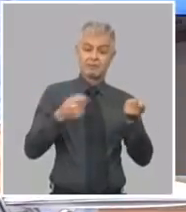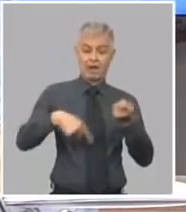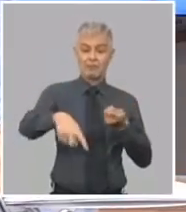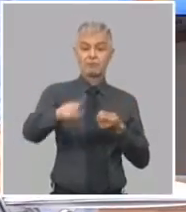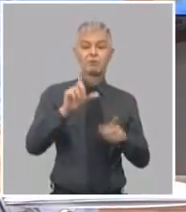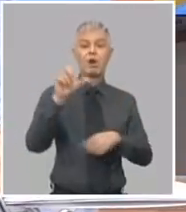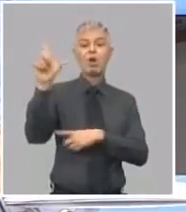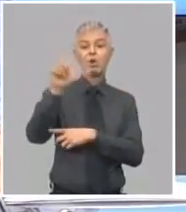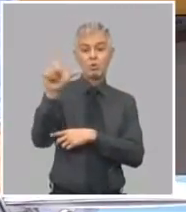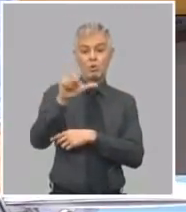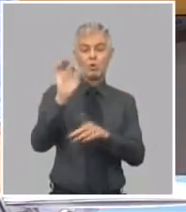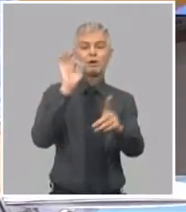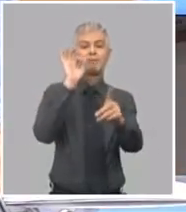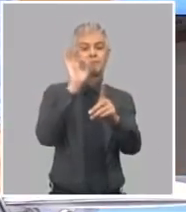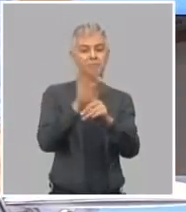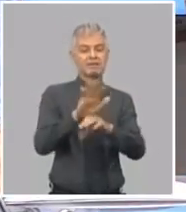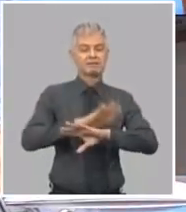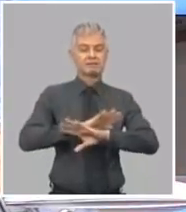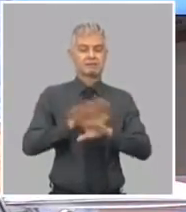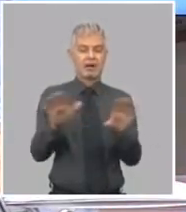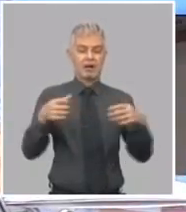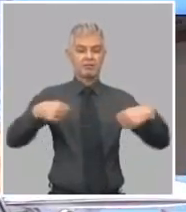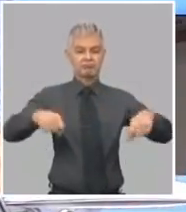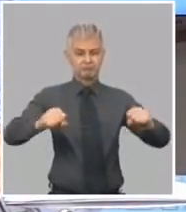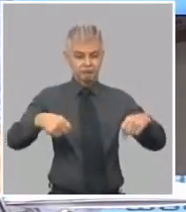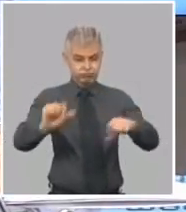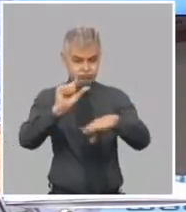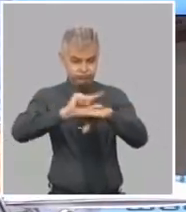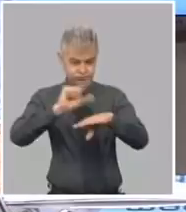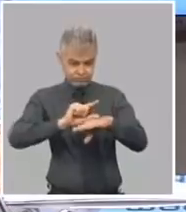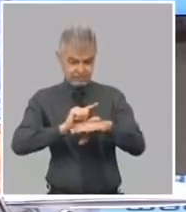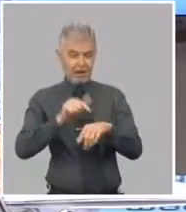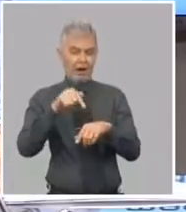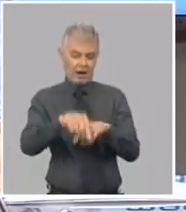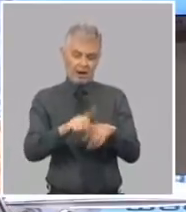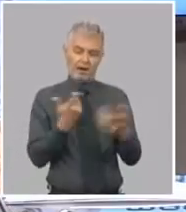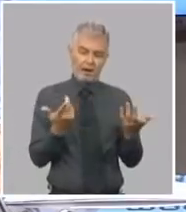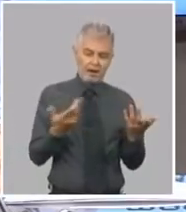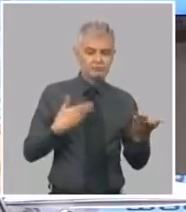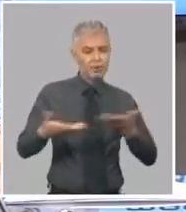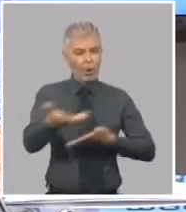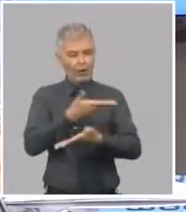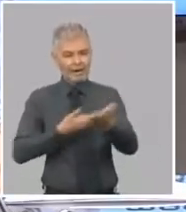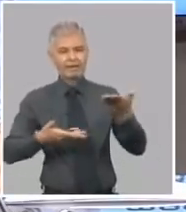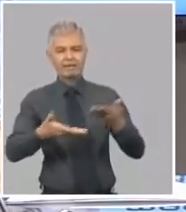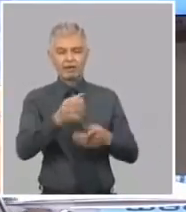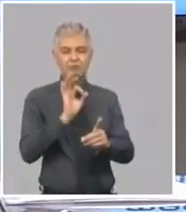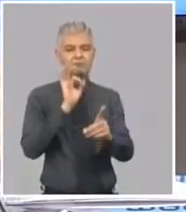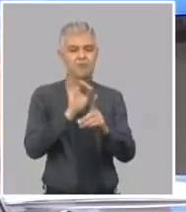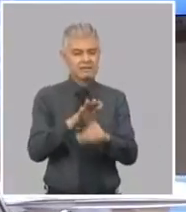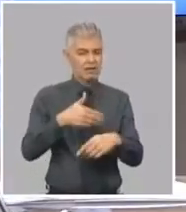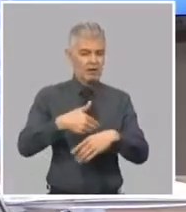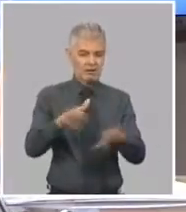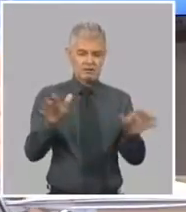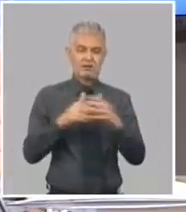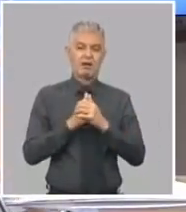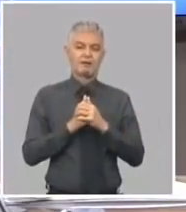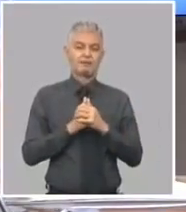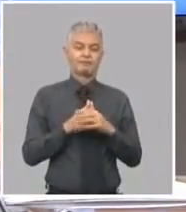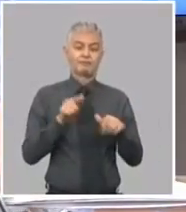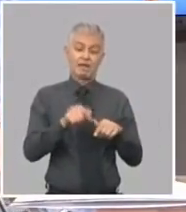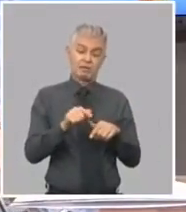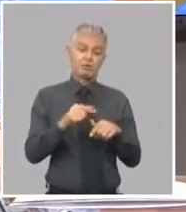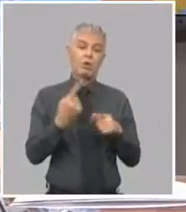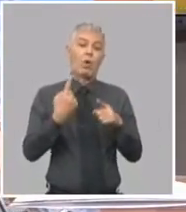lunes, pretendemos dar inicio a este servicio. Ahí estaremos compartiendo con ellos los detalles. Y, por supuesto, una alternativa